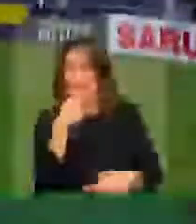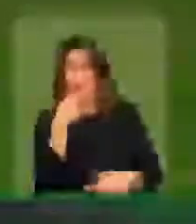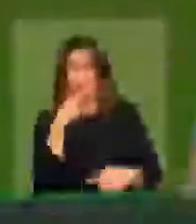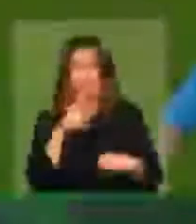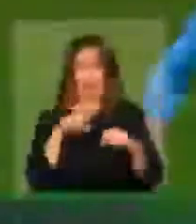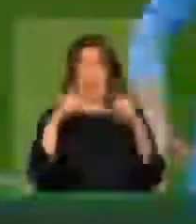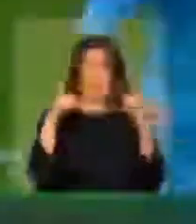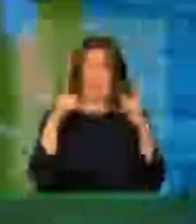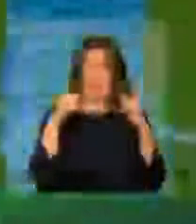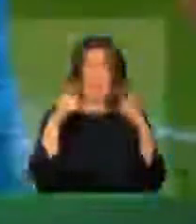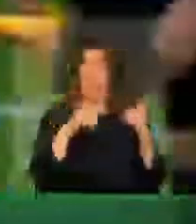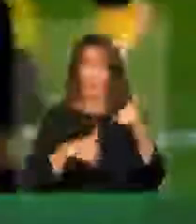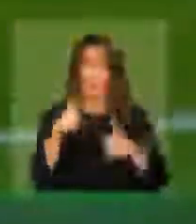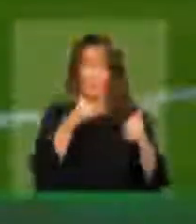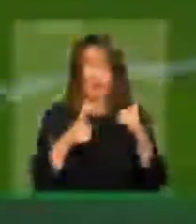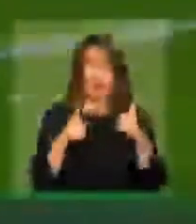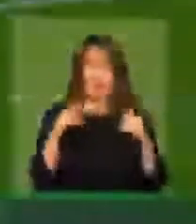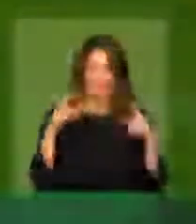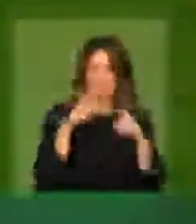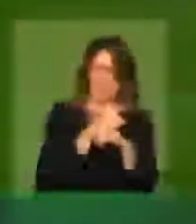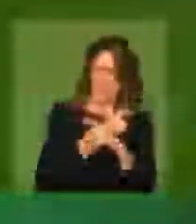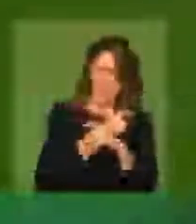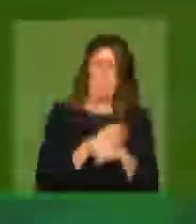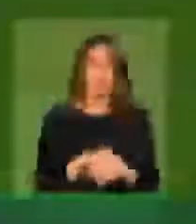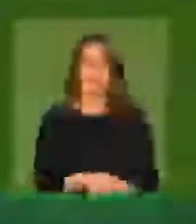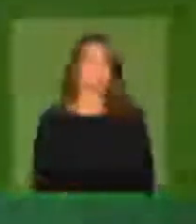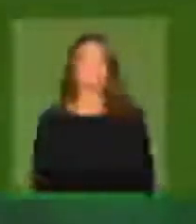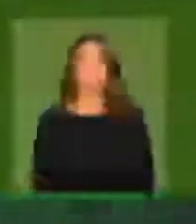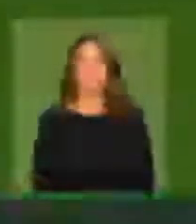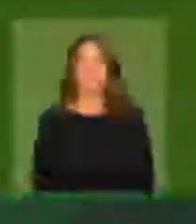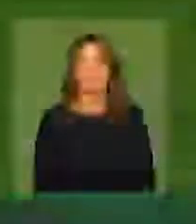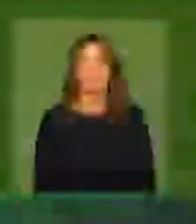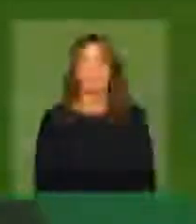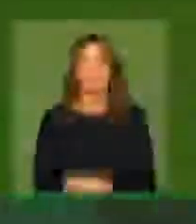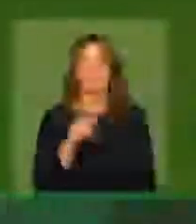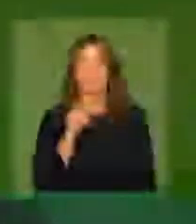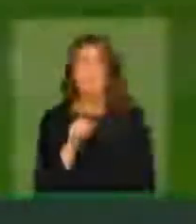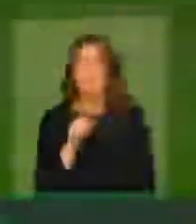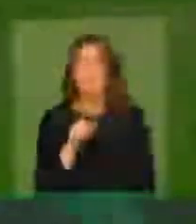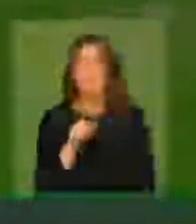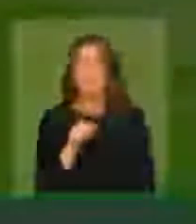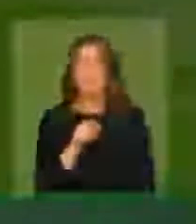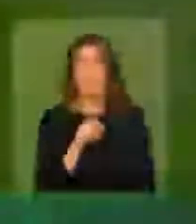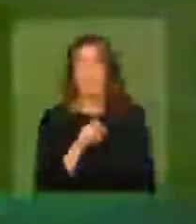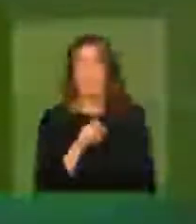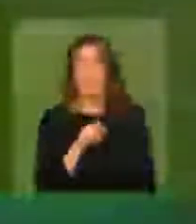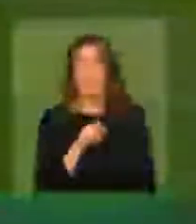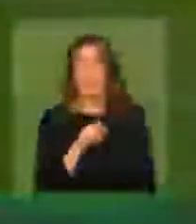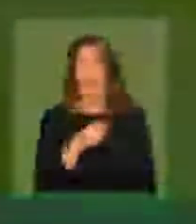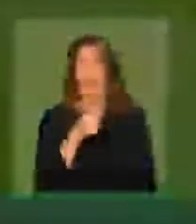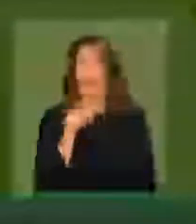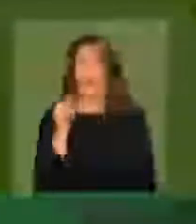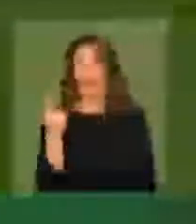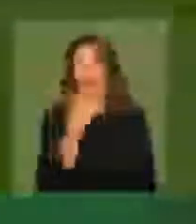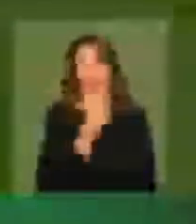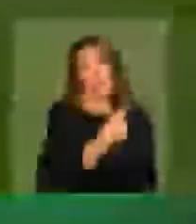porque son jugadas bravísimas para la terna arbitral. El corolario de esto es que los fallos, esto es muy subjetivo, ¿eh? Cada